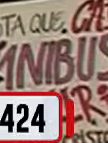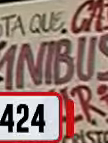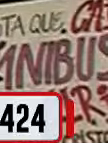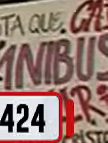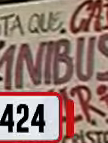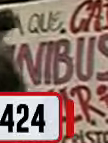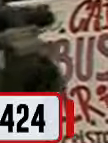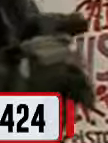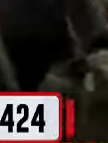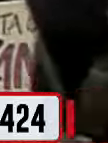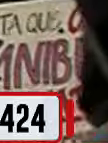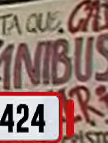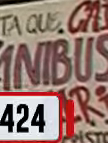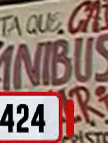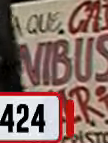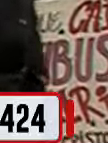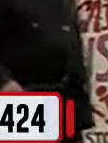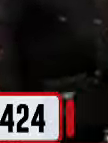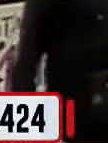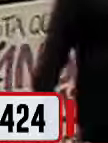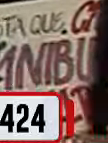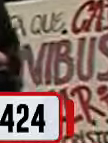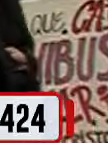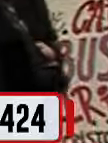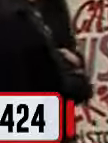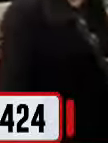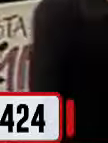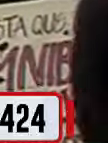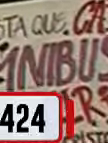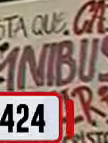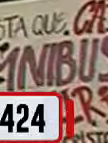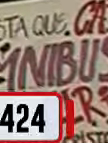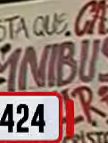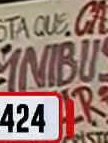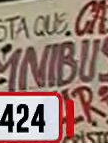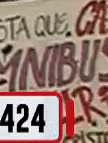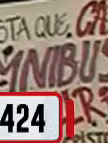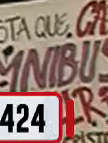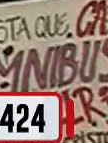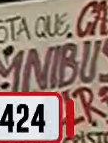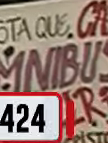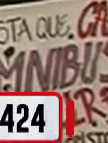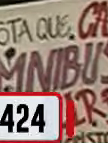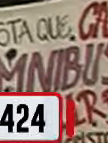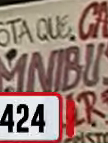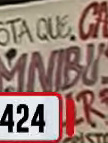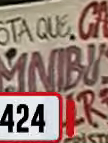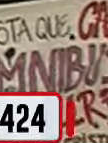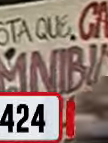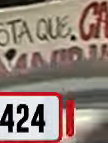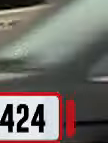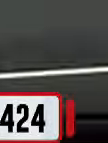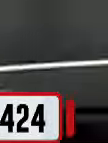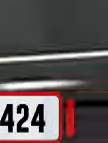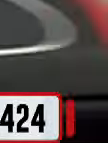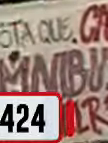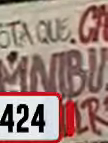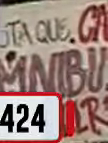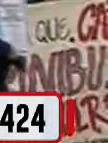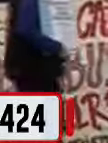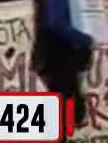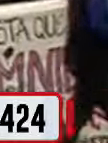gente? ¿A dónde la manda? No es basura que se puede tirar debajo de la alfombra. Coincido. Si no hay producción, si no hay contratación del